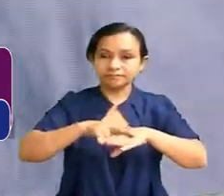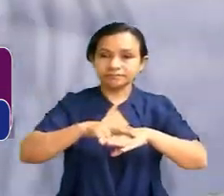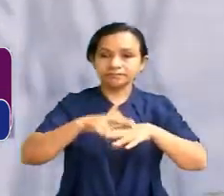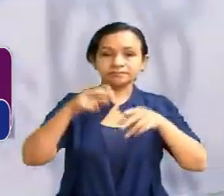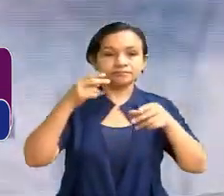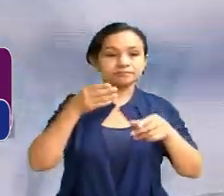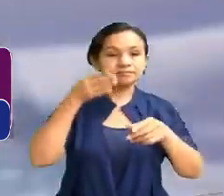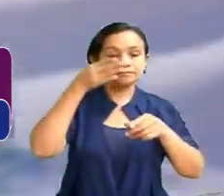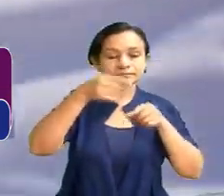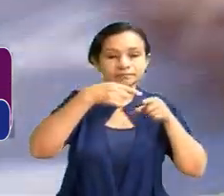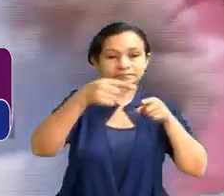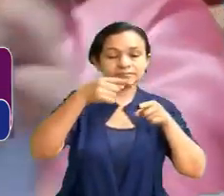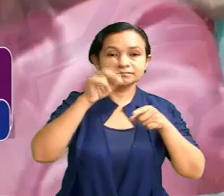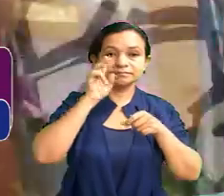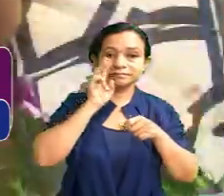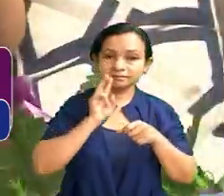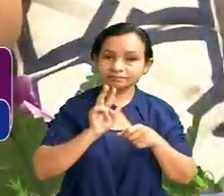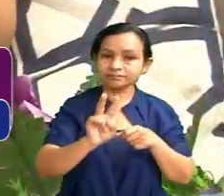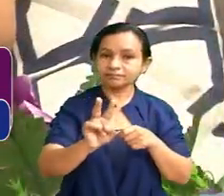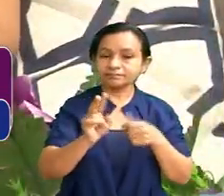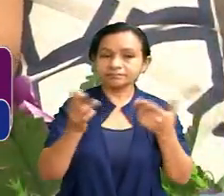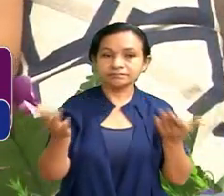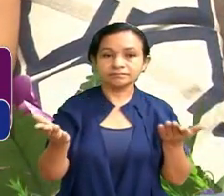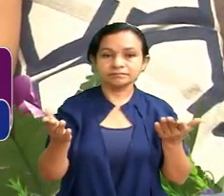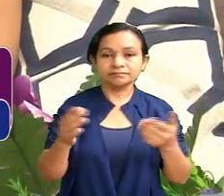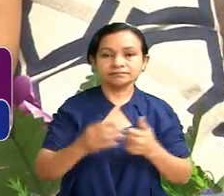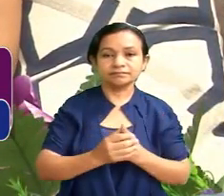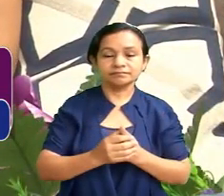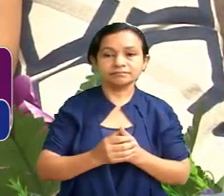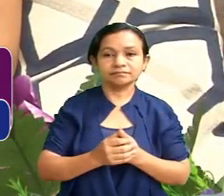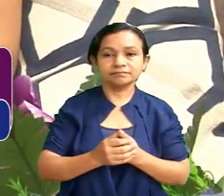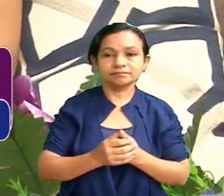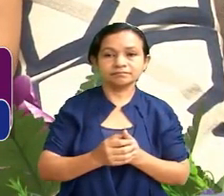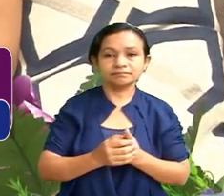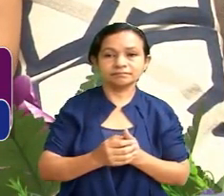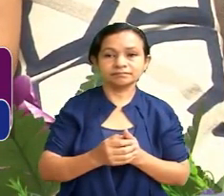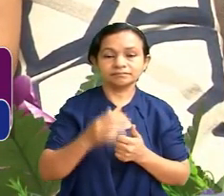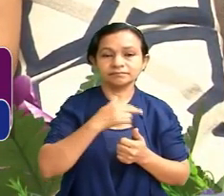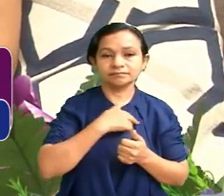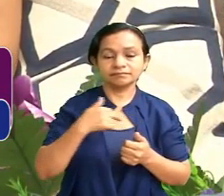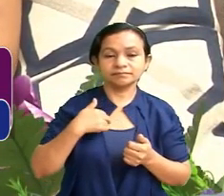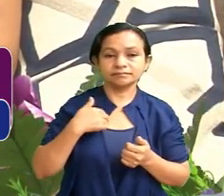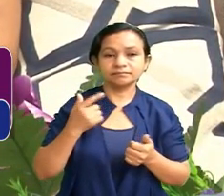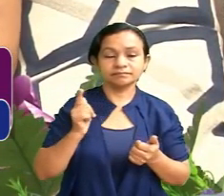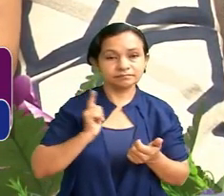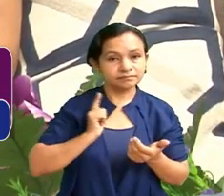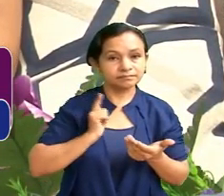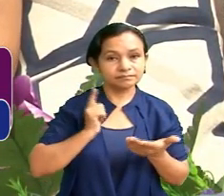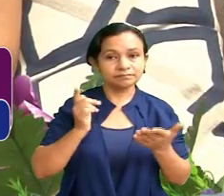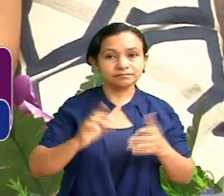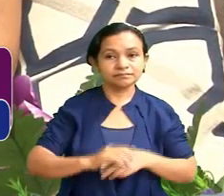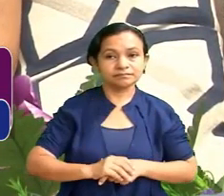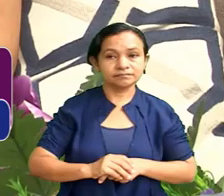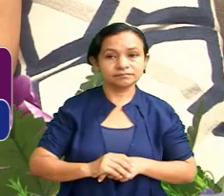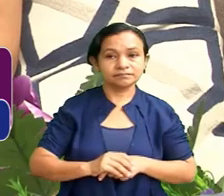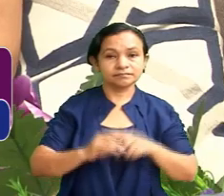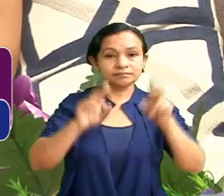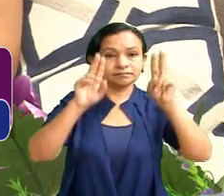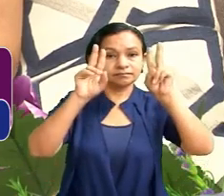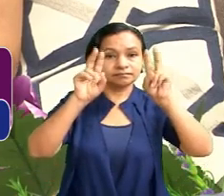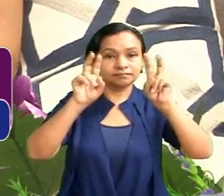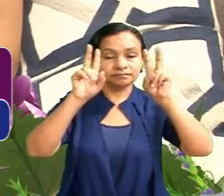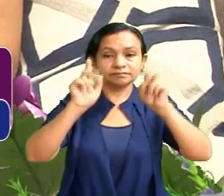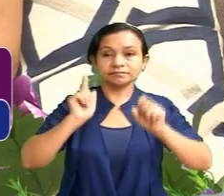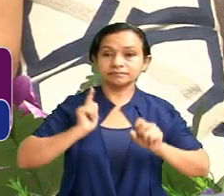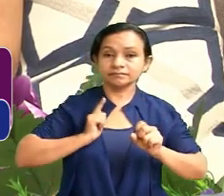tienes la oportunidad de verlo entonces así así en general se va garantizando pues entonces al respecto de eso